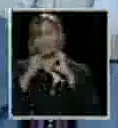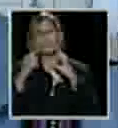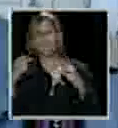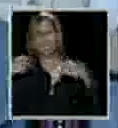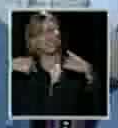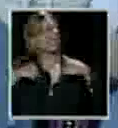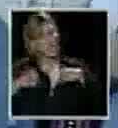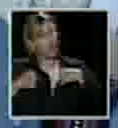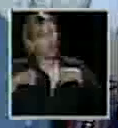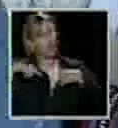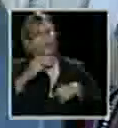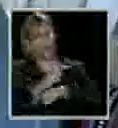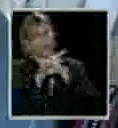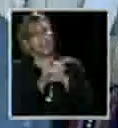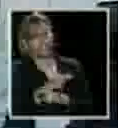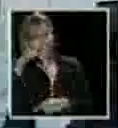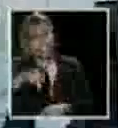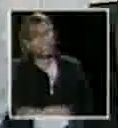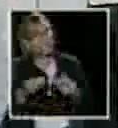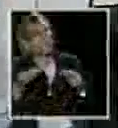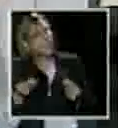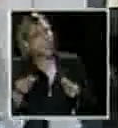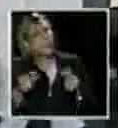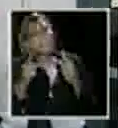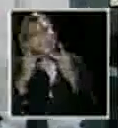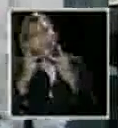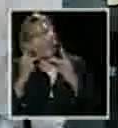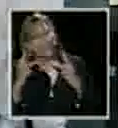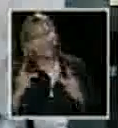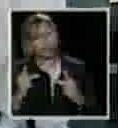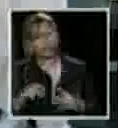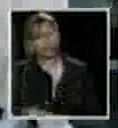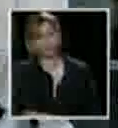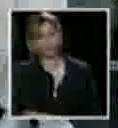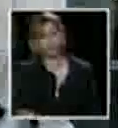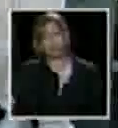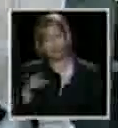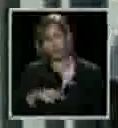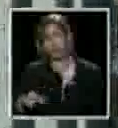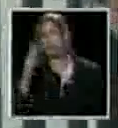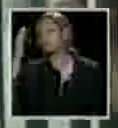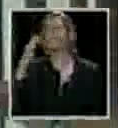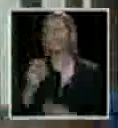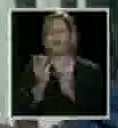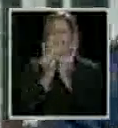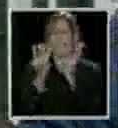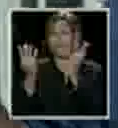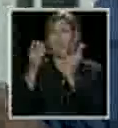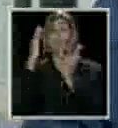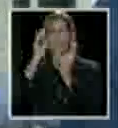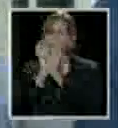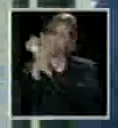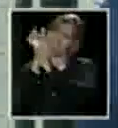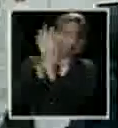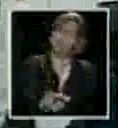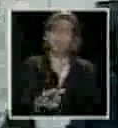yo voy a luchar para el terreno público. Dijo que en los próximos días la coalición Playa para Todos removerá una verja instalada